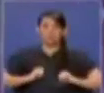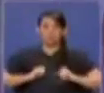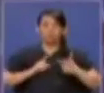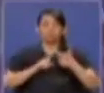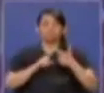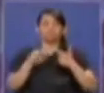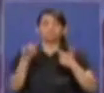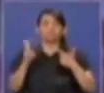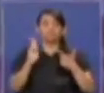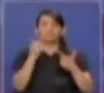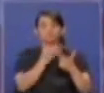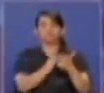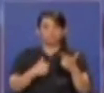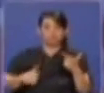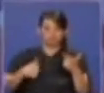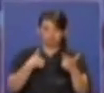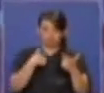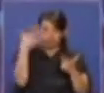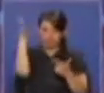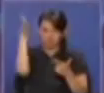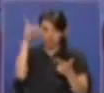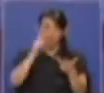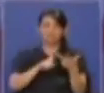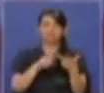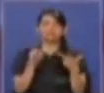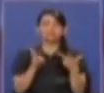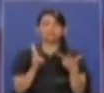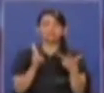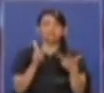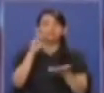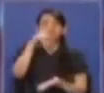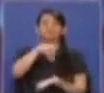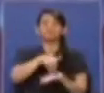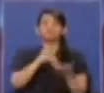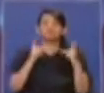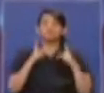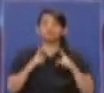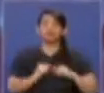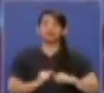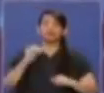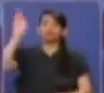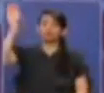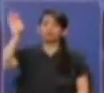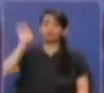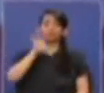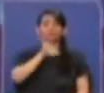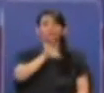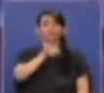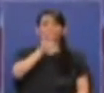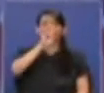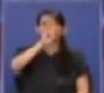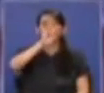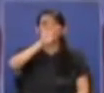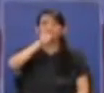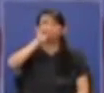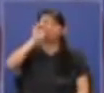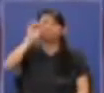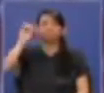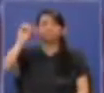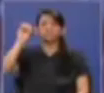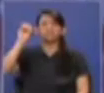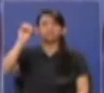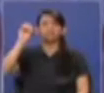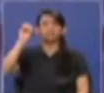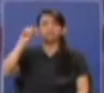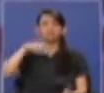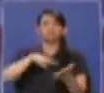del vicepresidente de la República, un centro de salud en donde se invirtieron más de 780 mil